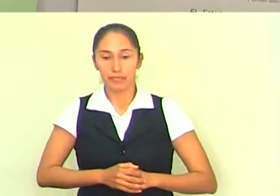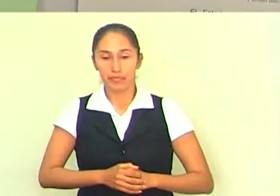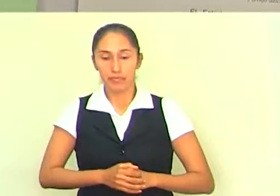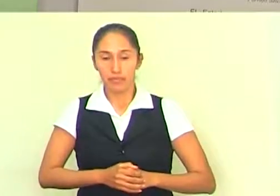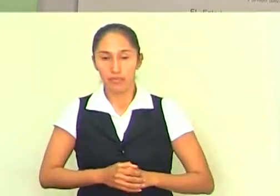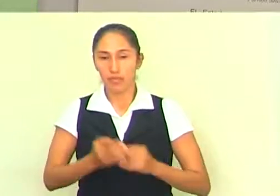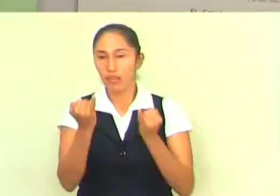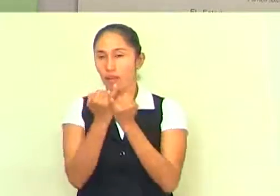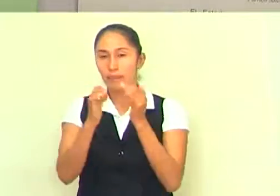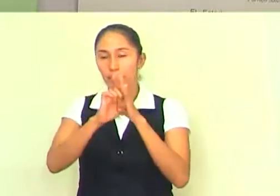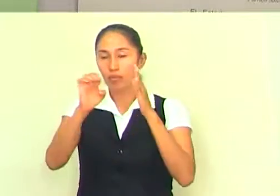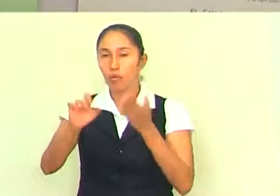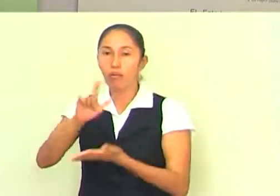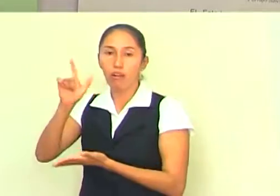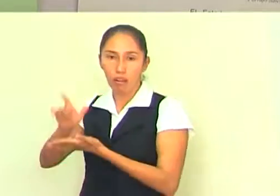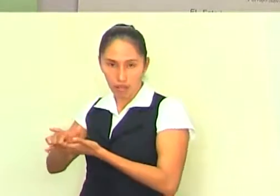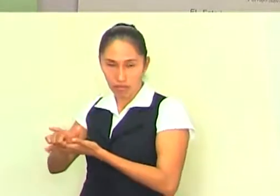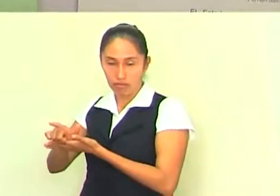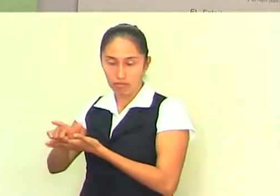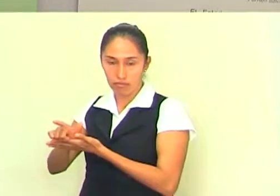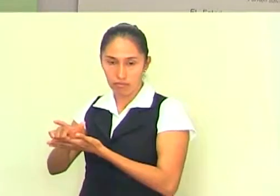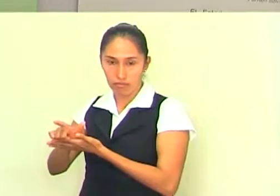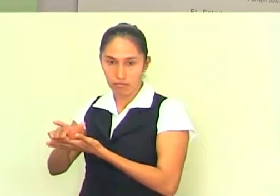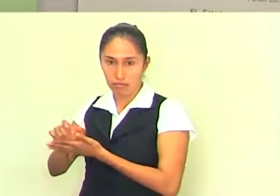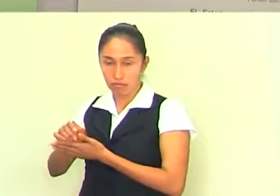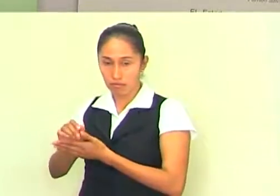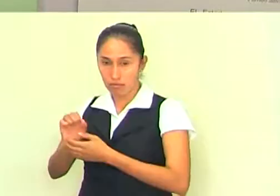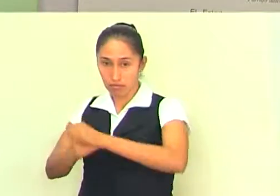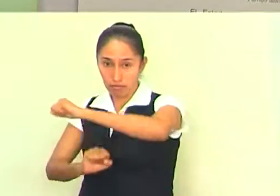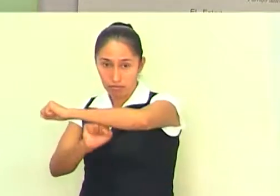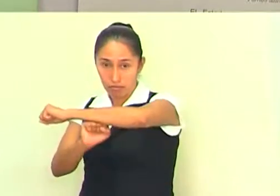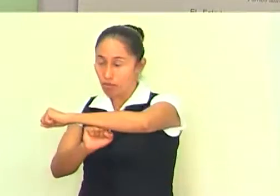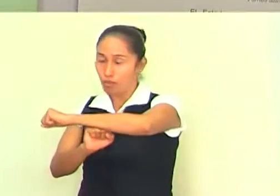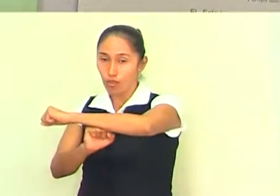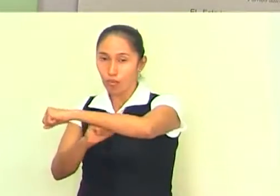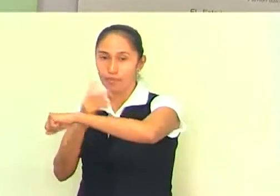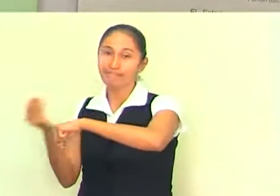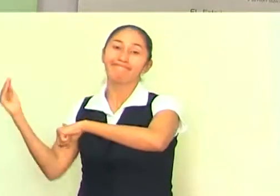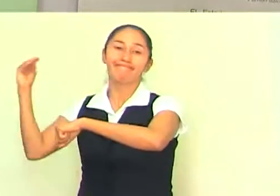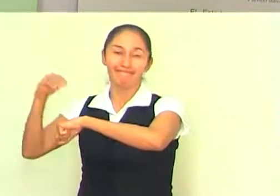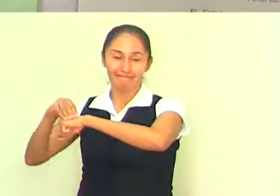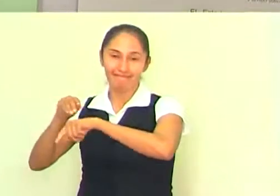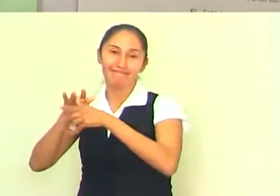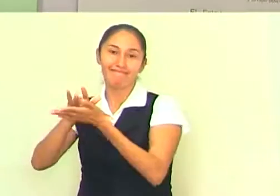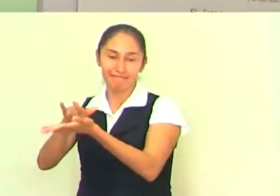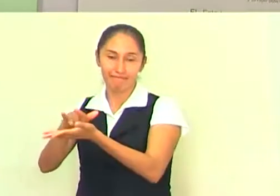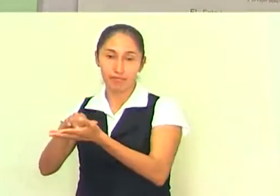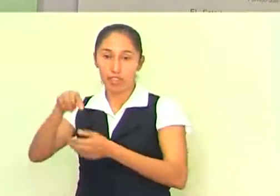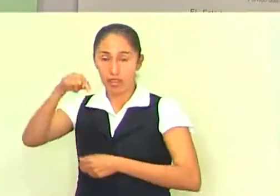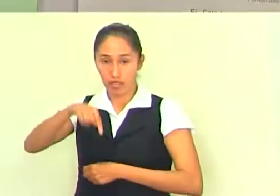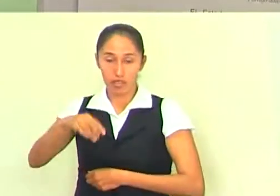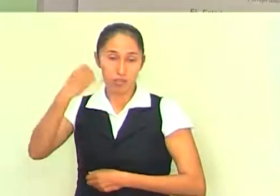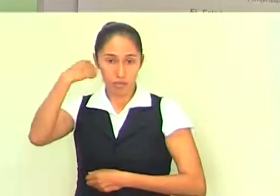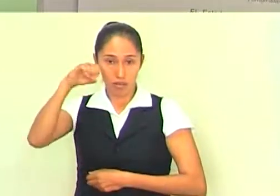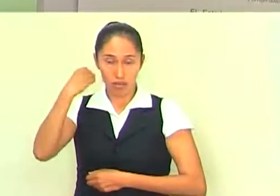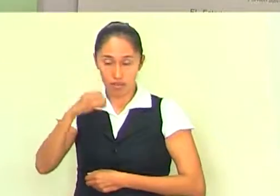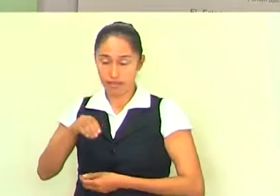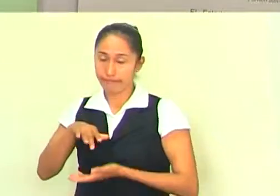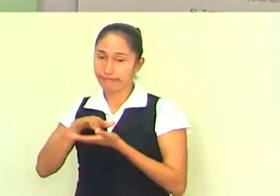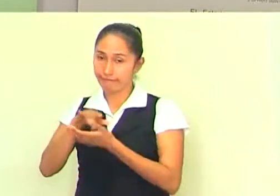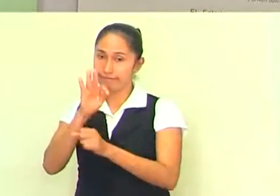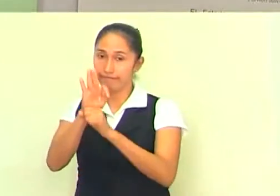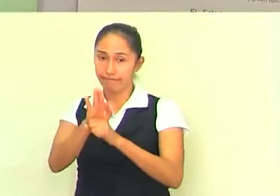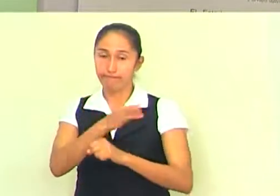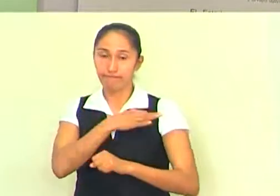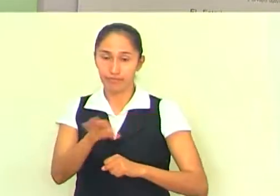ley secundaria que funciona para nuestra entidad oaxaqueña. Es importante pues que tengas